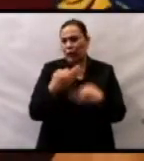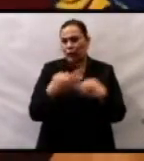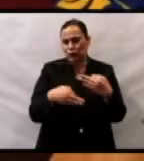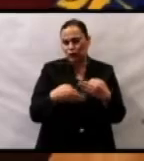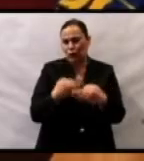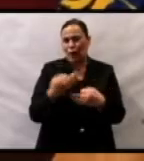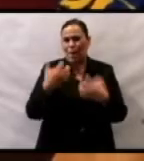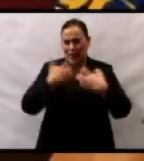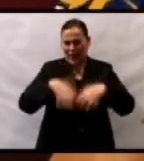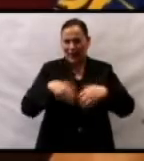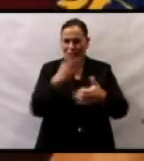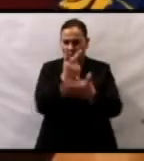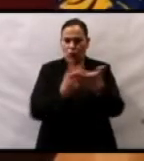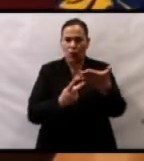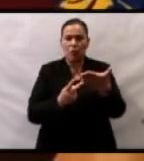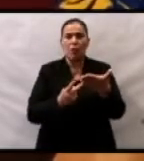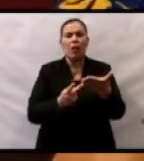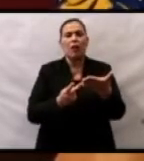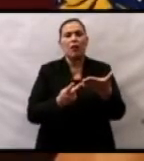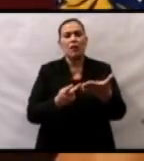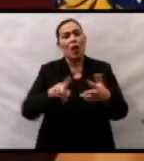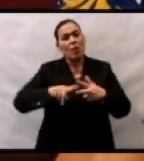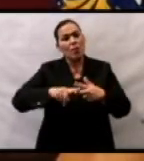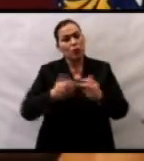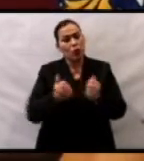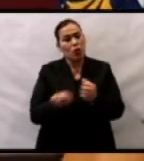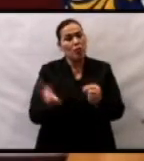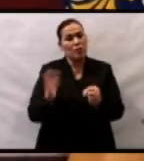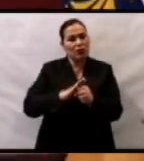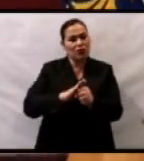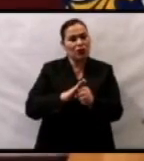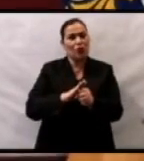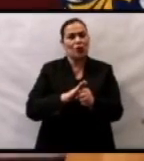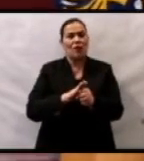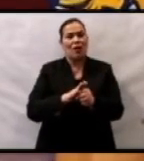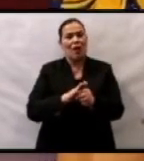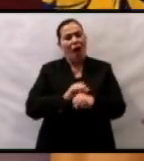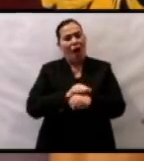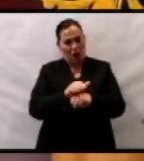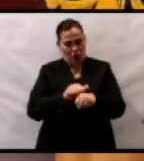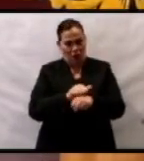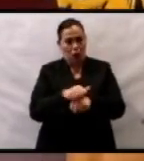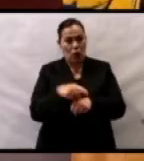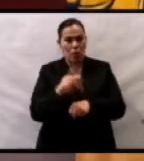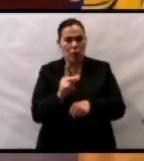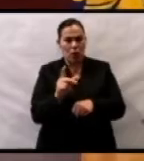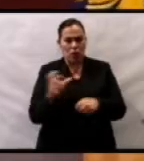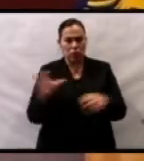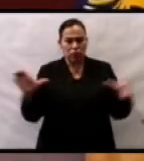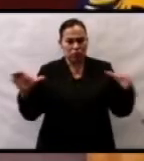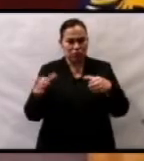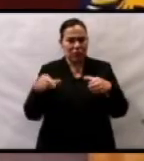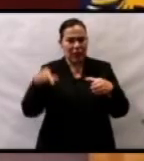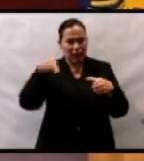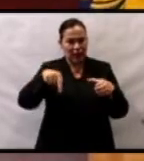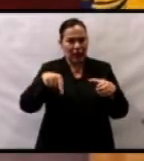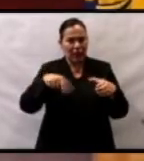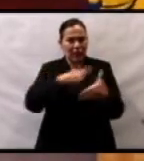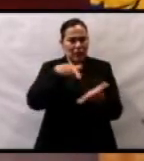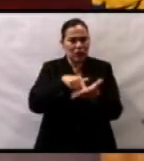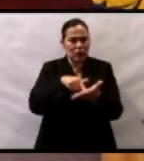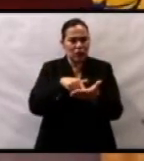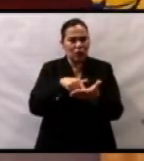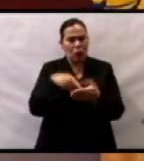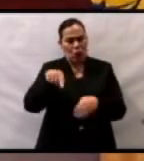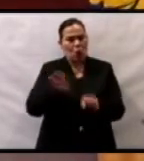un programa que inició con la Enrique Alfaro, pero que en una zona tan productiva y tan próspera como